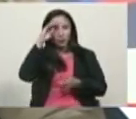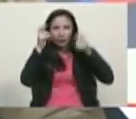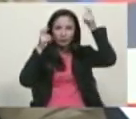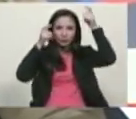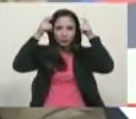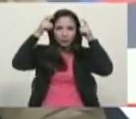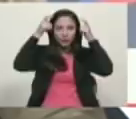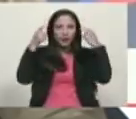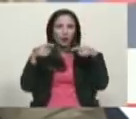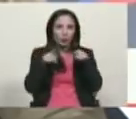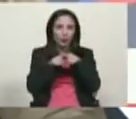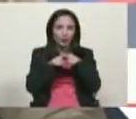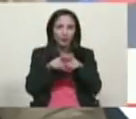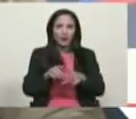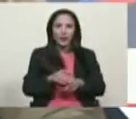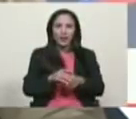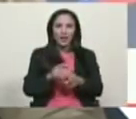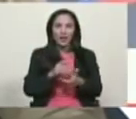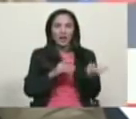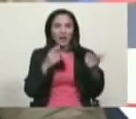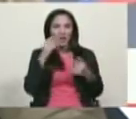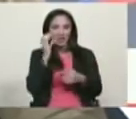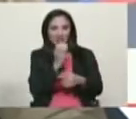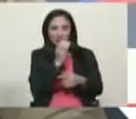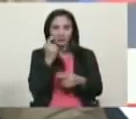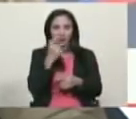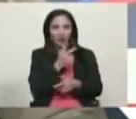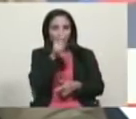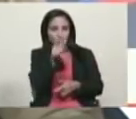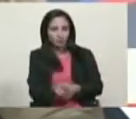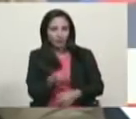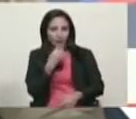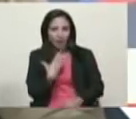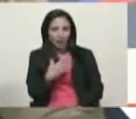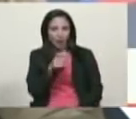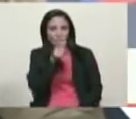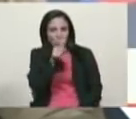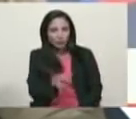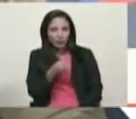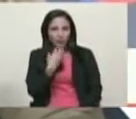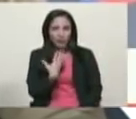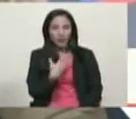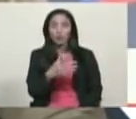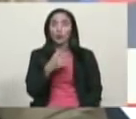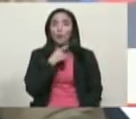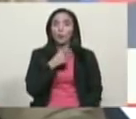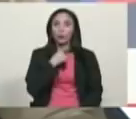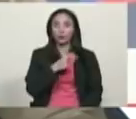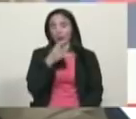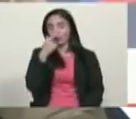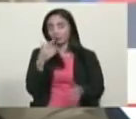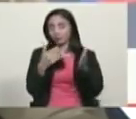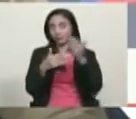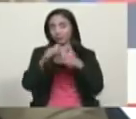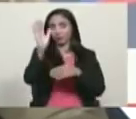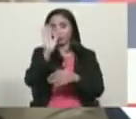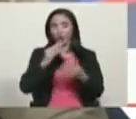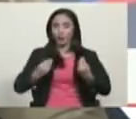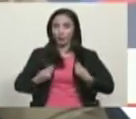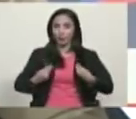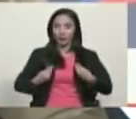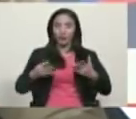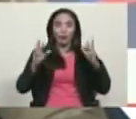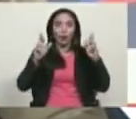dice, qué magnífico, qué gigante, qué extraordinario ser humano. Me hubiera gustado vivir y correr la